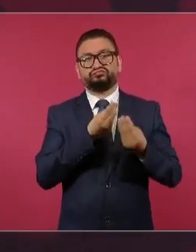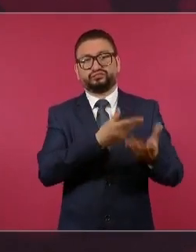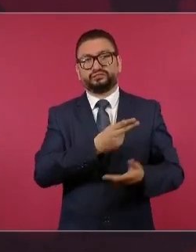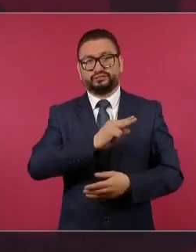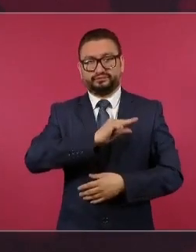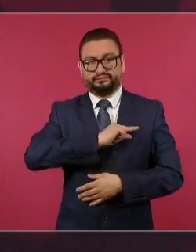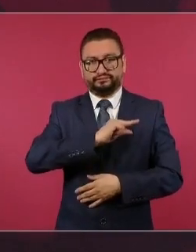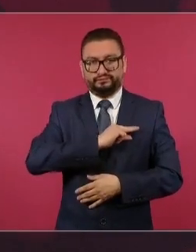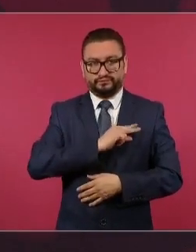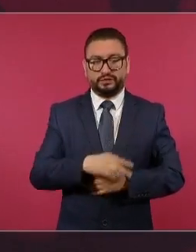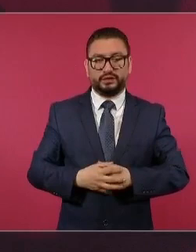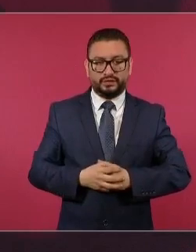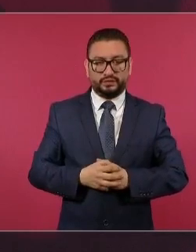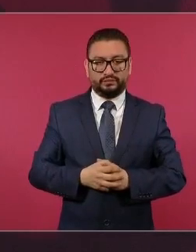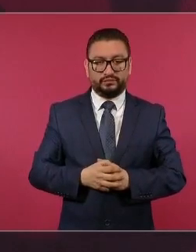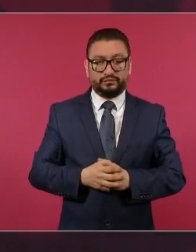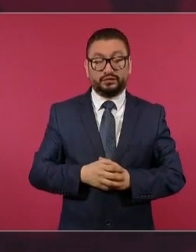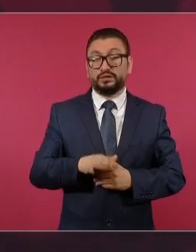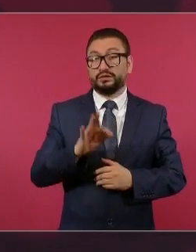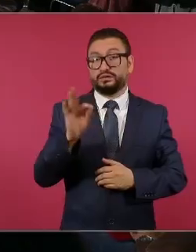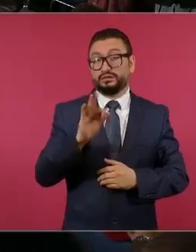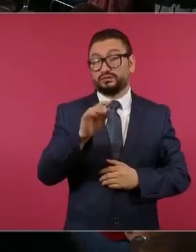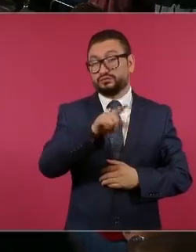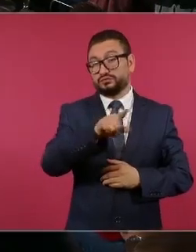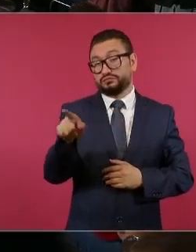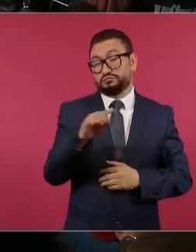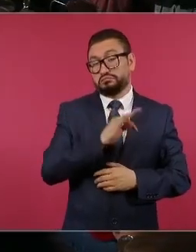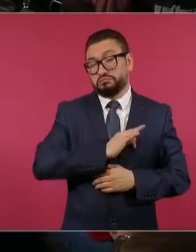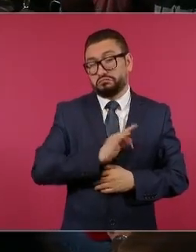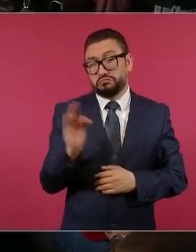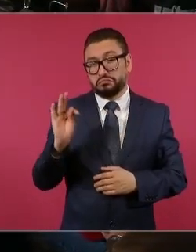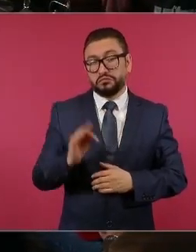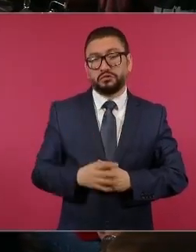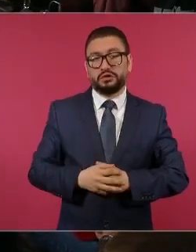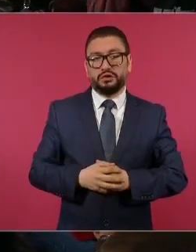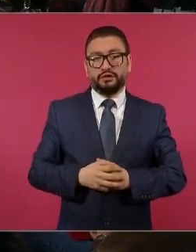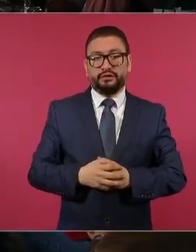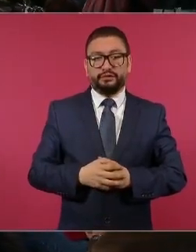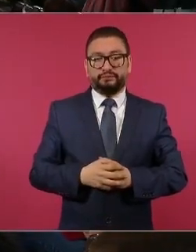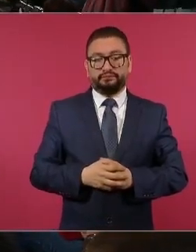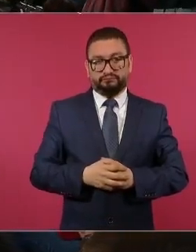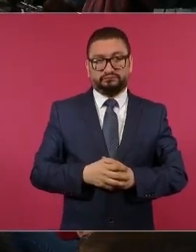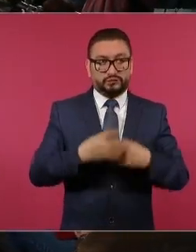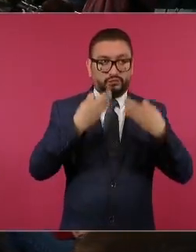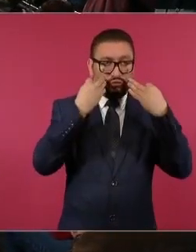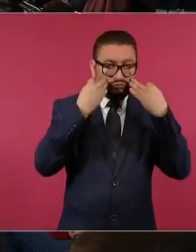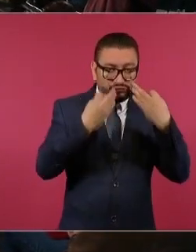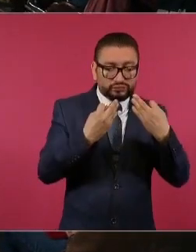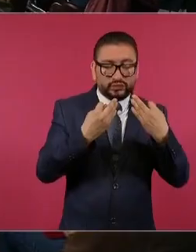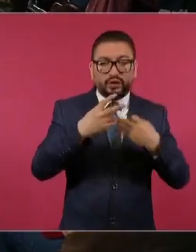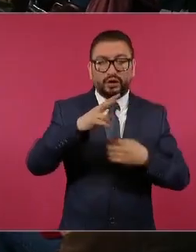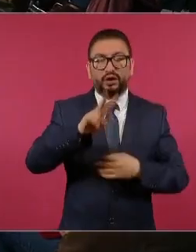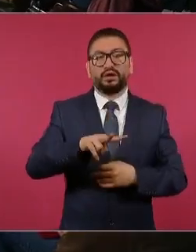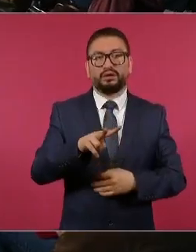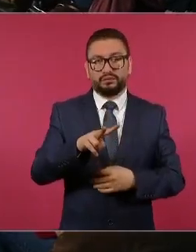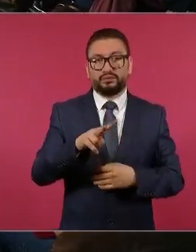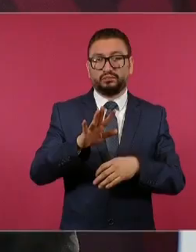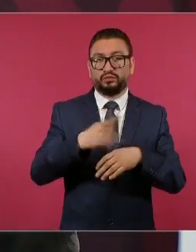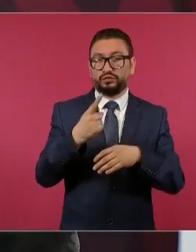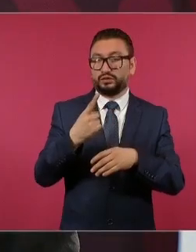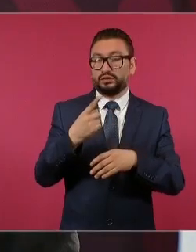pueden ustedes constatar cómo en un